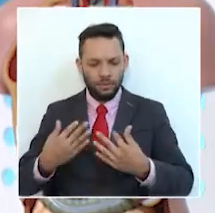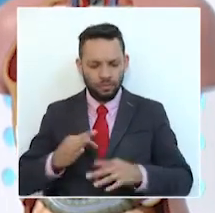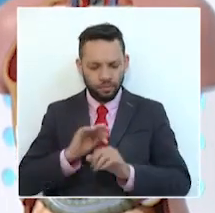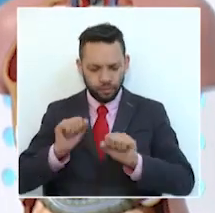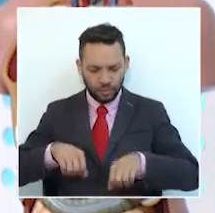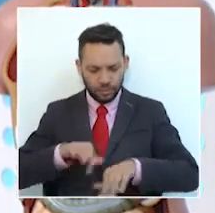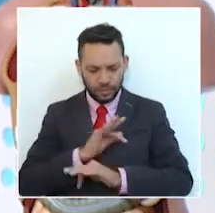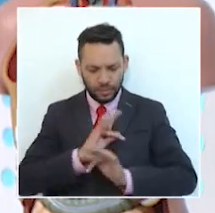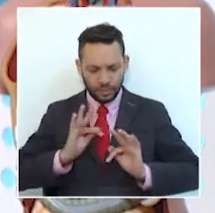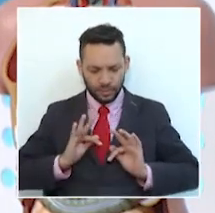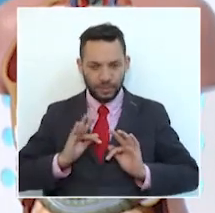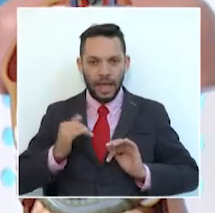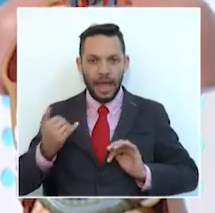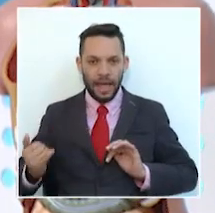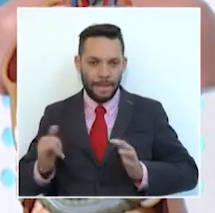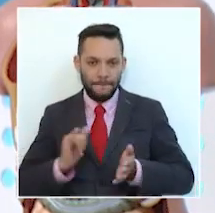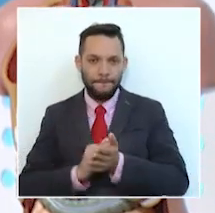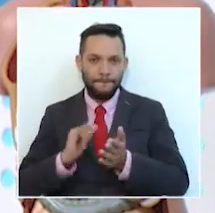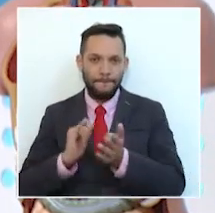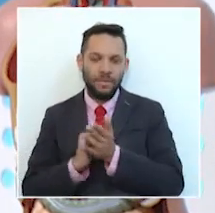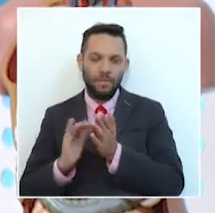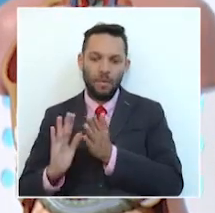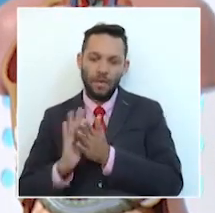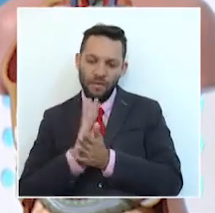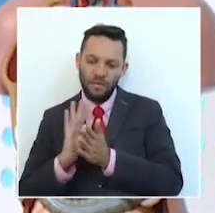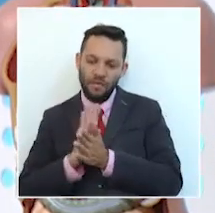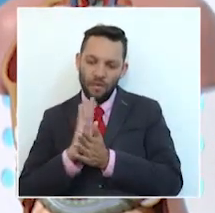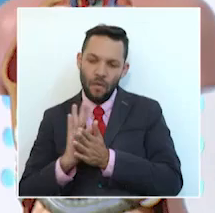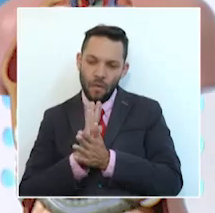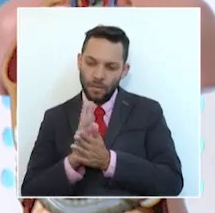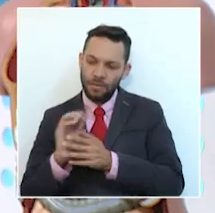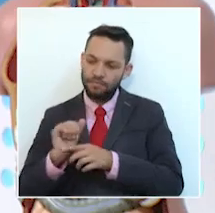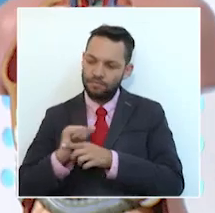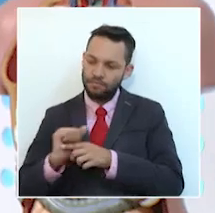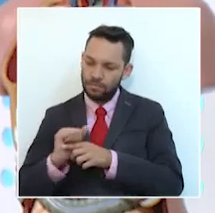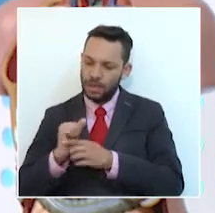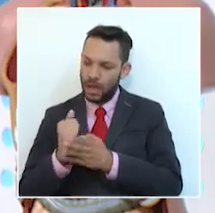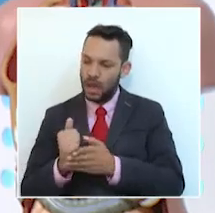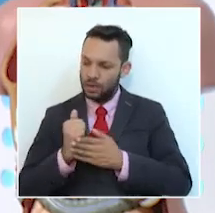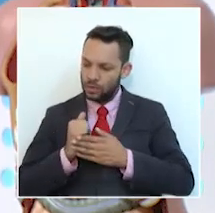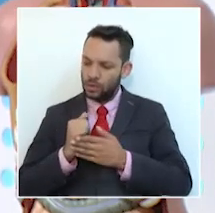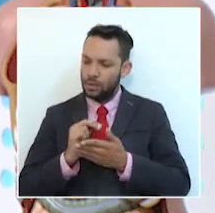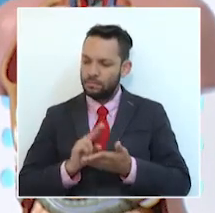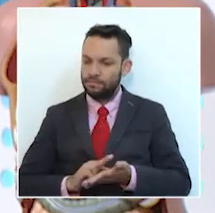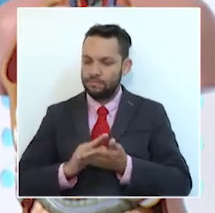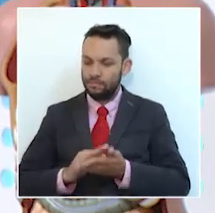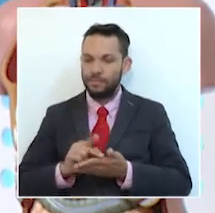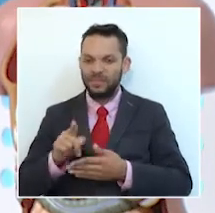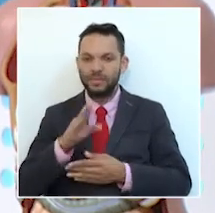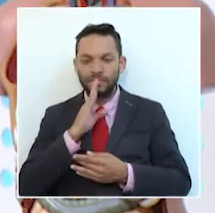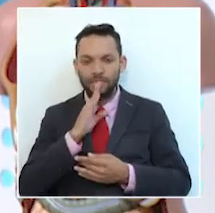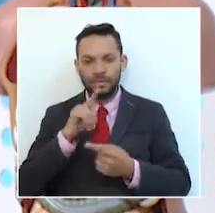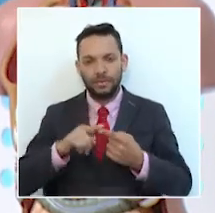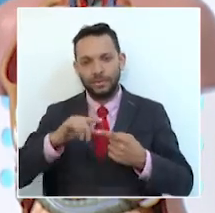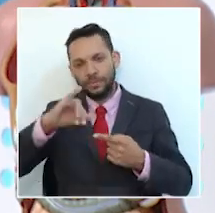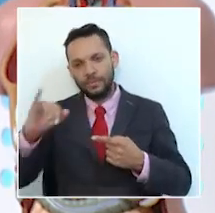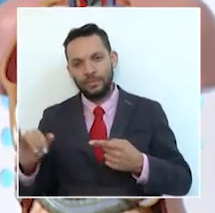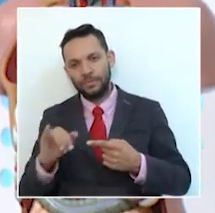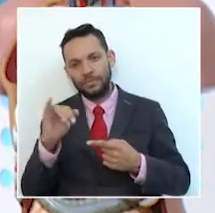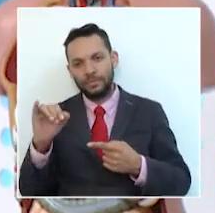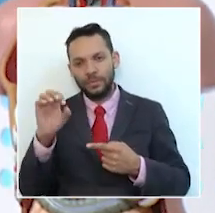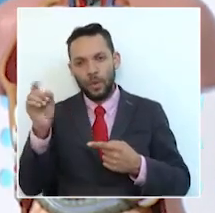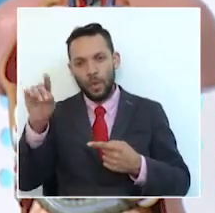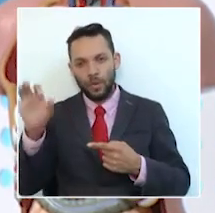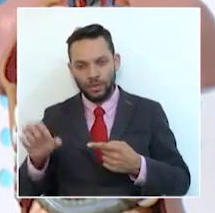se da esta información para que ustedes utilicen estos recursos pues afortunado el doctor josé luís y la doctora lourdes que han